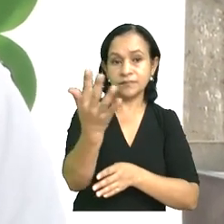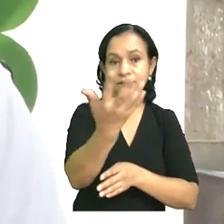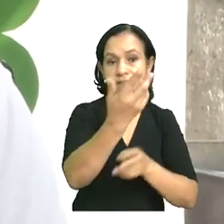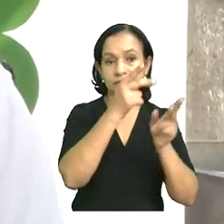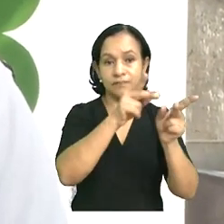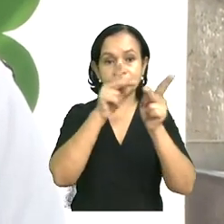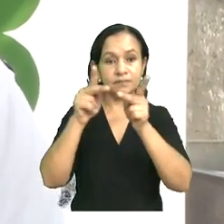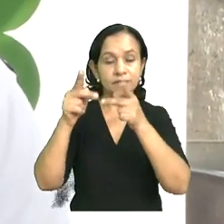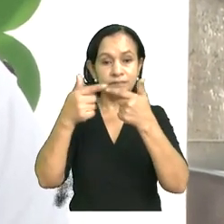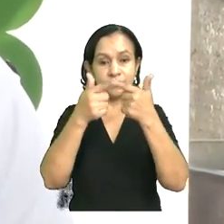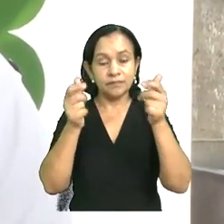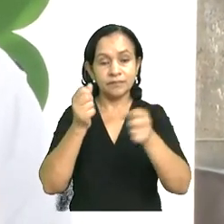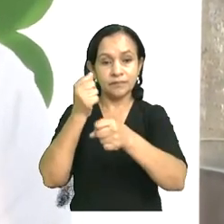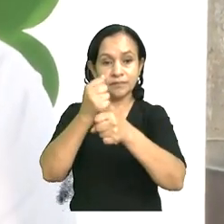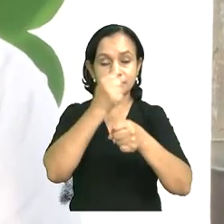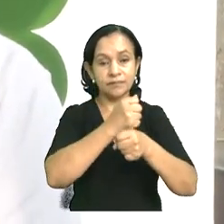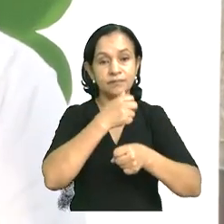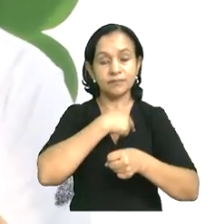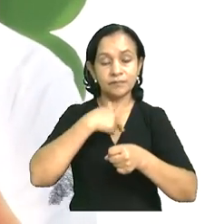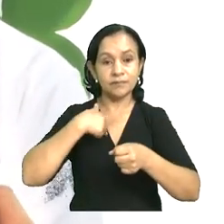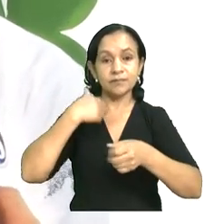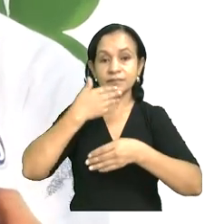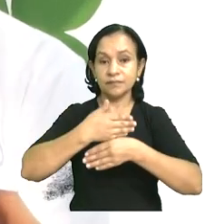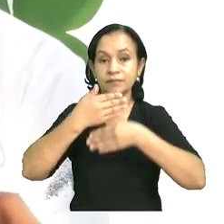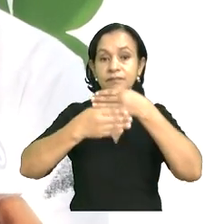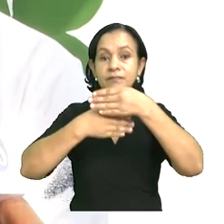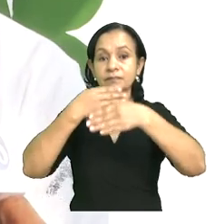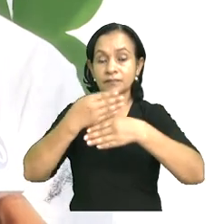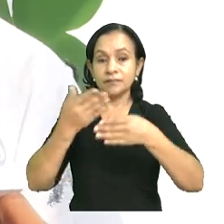el equipo que vinieron a construir y vinieron